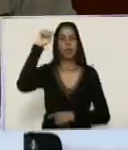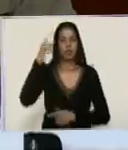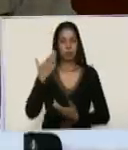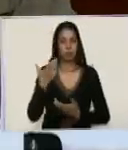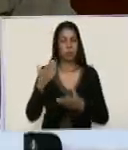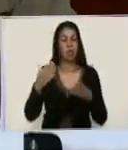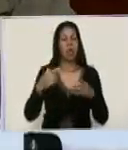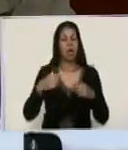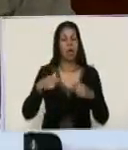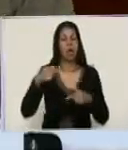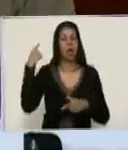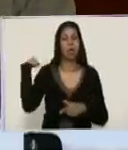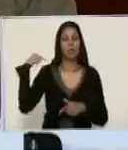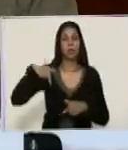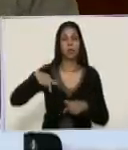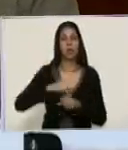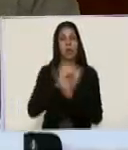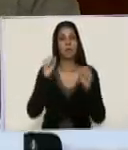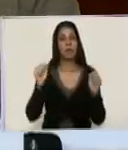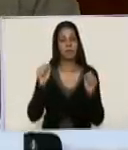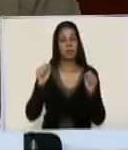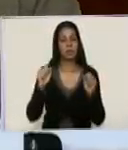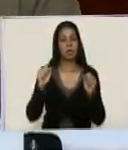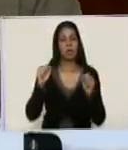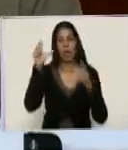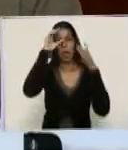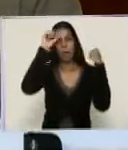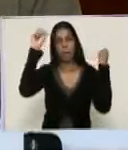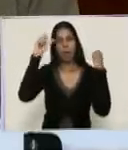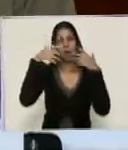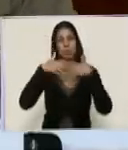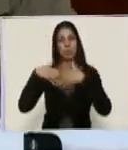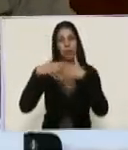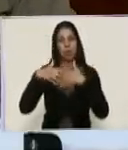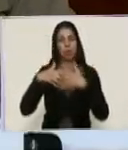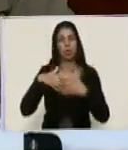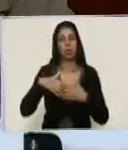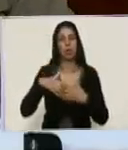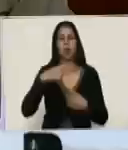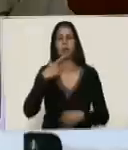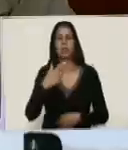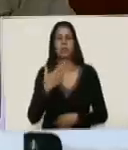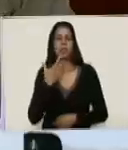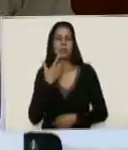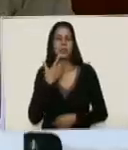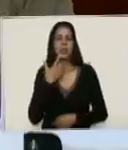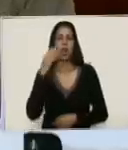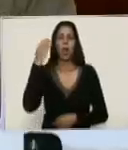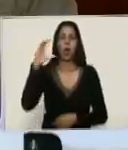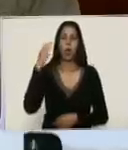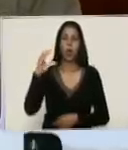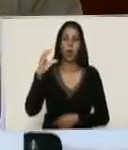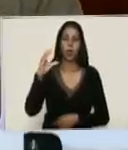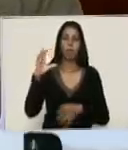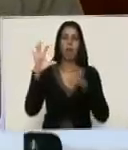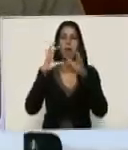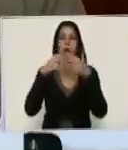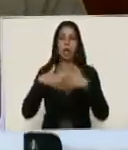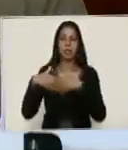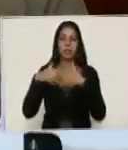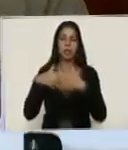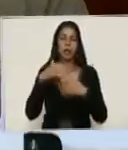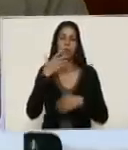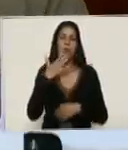hoy en la mañana, el embajador de Estados Unidos en Colombia dijo que Colombia cuenta con Venezuela, con Estados Unidos si es agredida